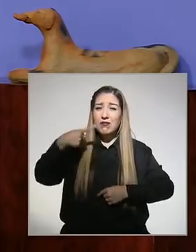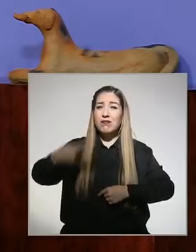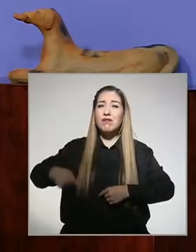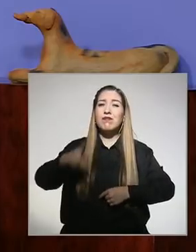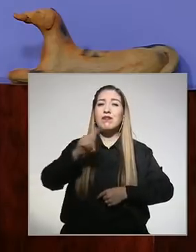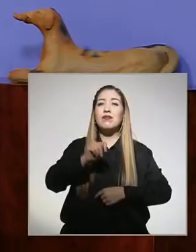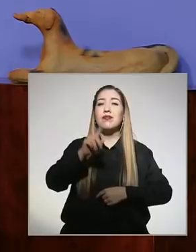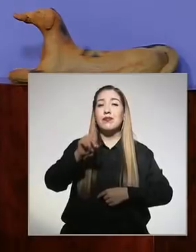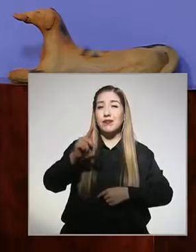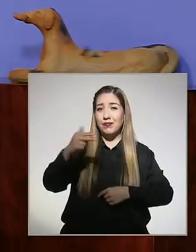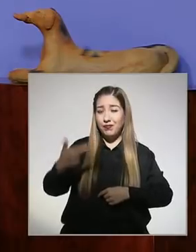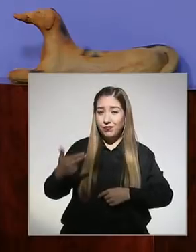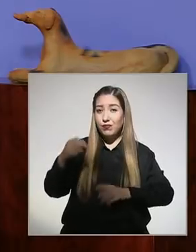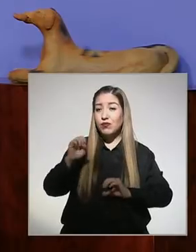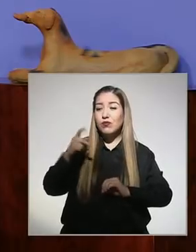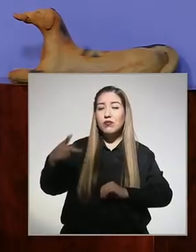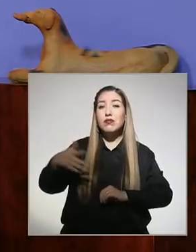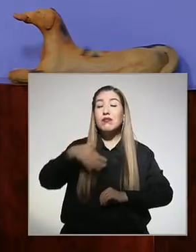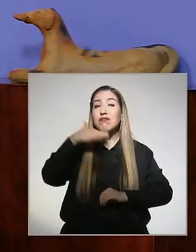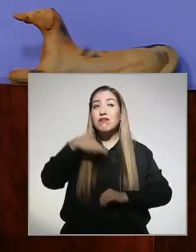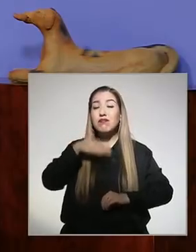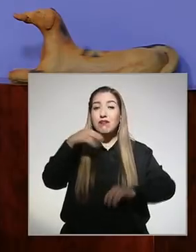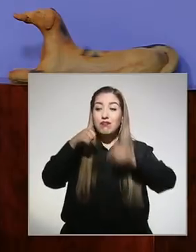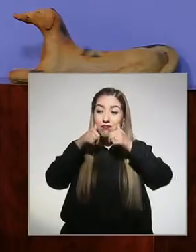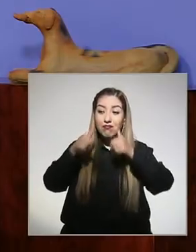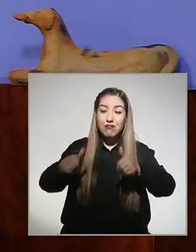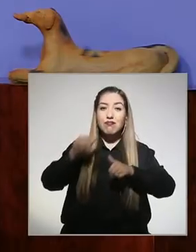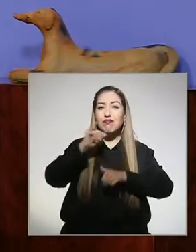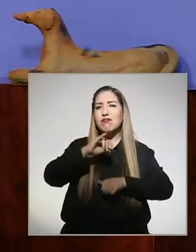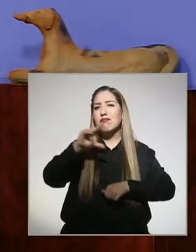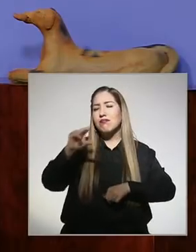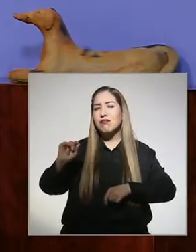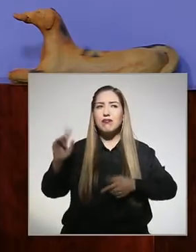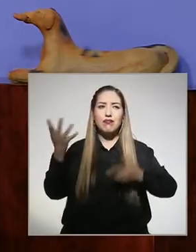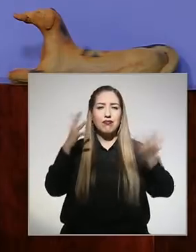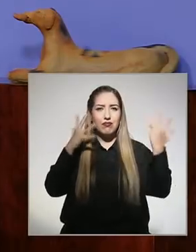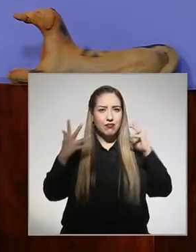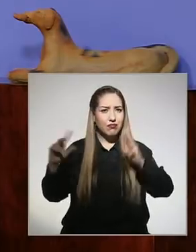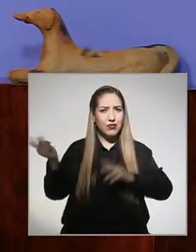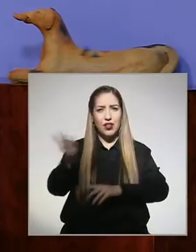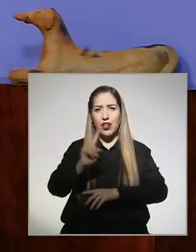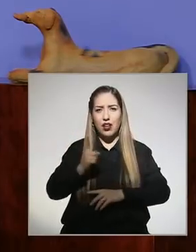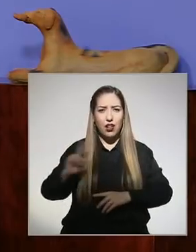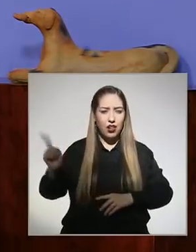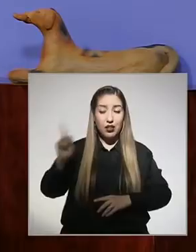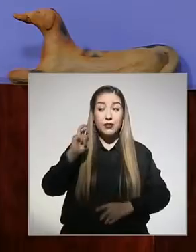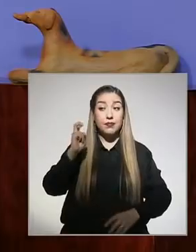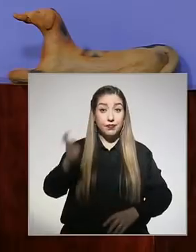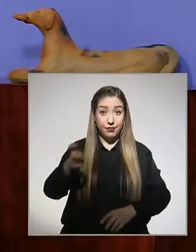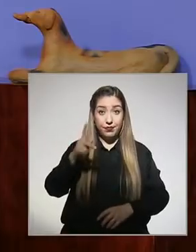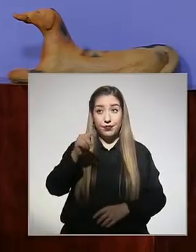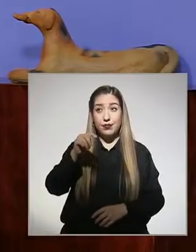de atención, ya sea con o sin hiperactividad. Este es un trastorno que debe ser,